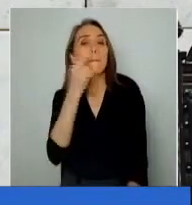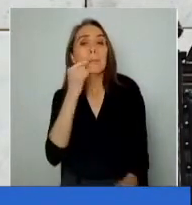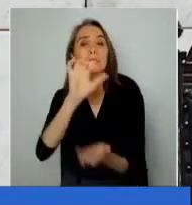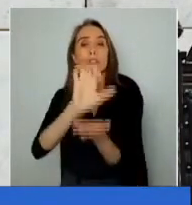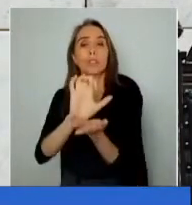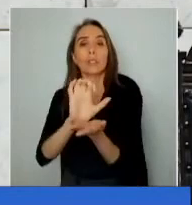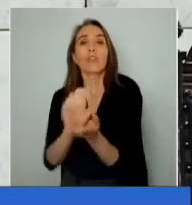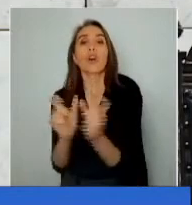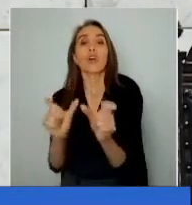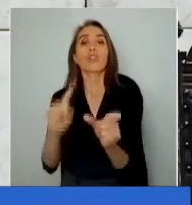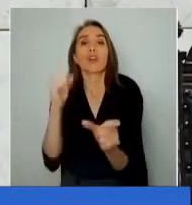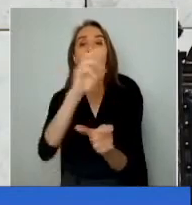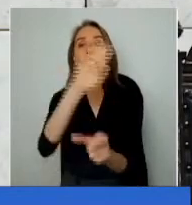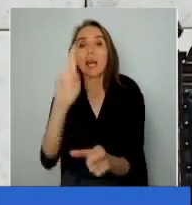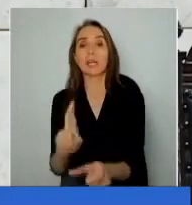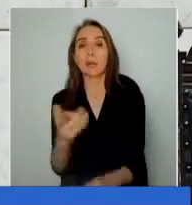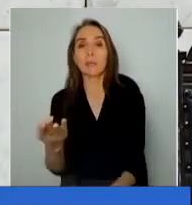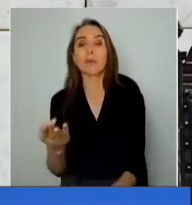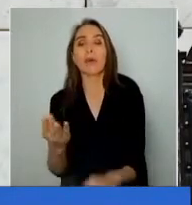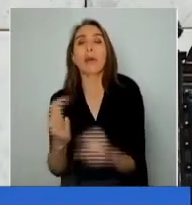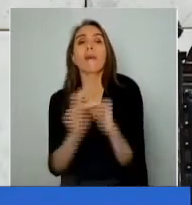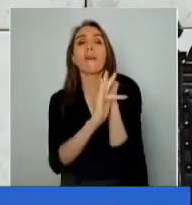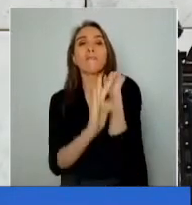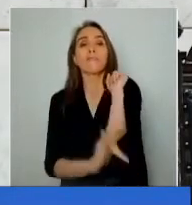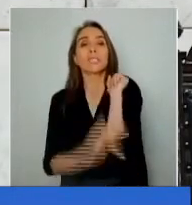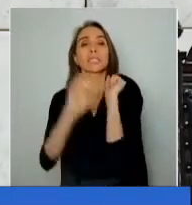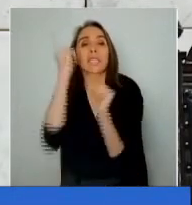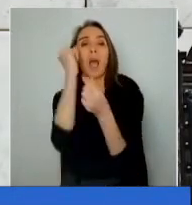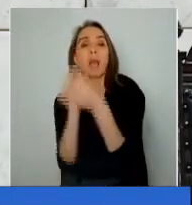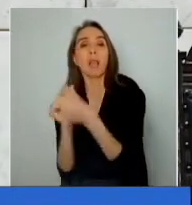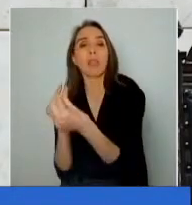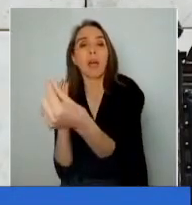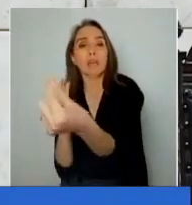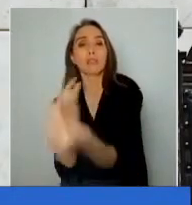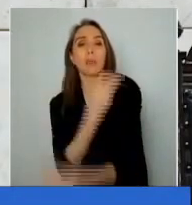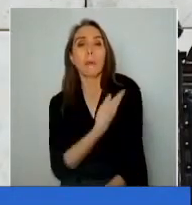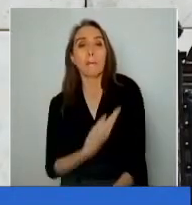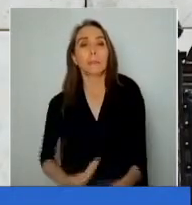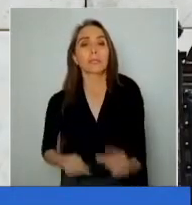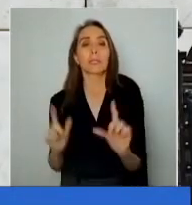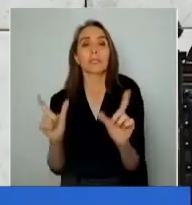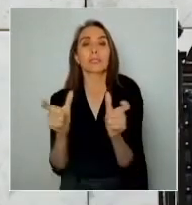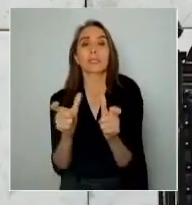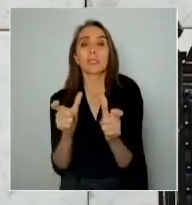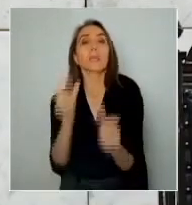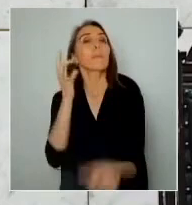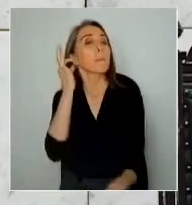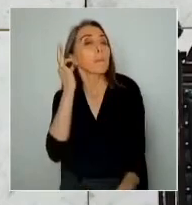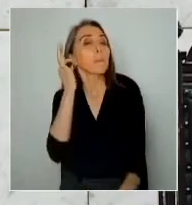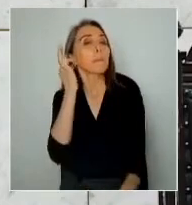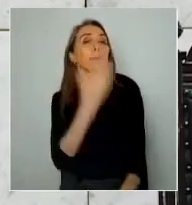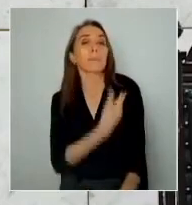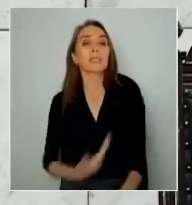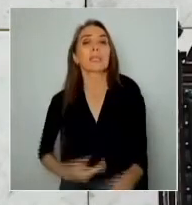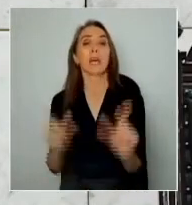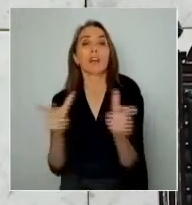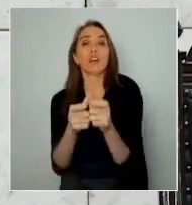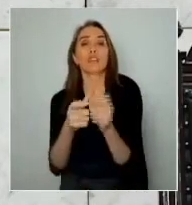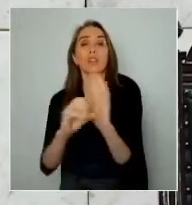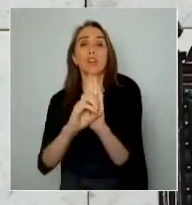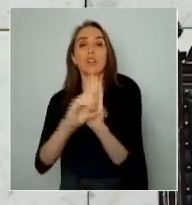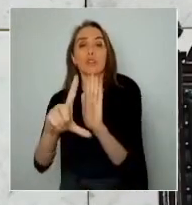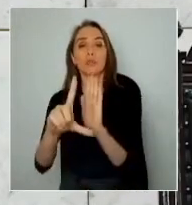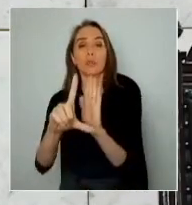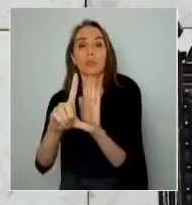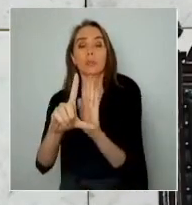república fiscal nacional presidente del Consejo presidenta del Consejo constitucional distinguidas